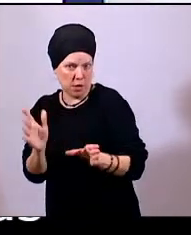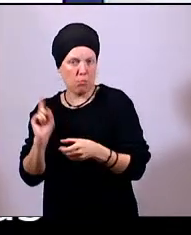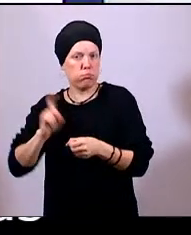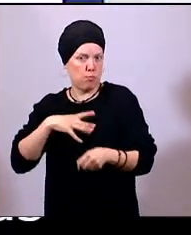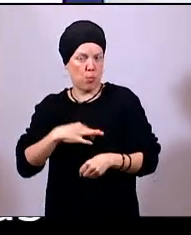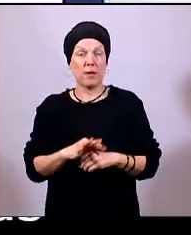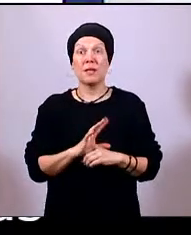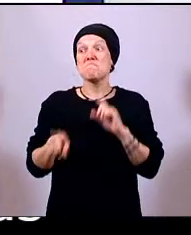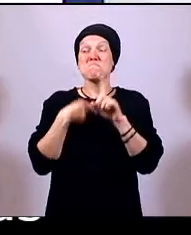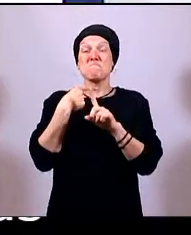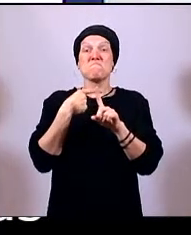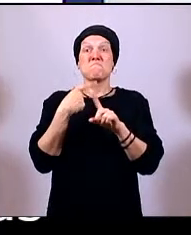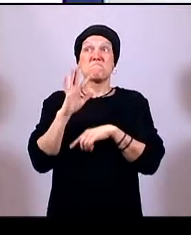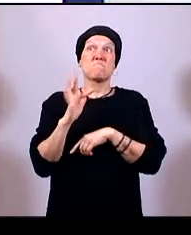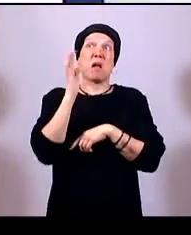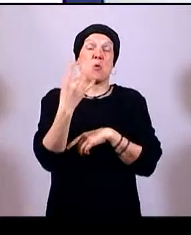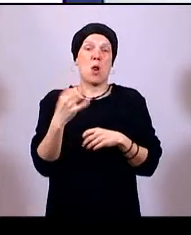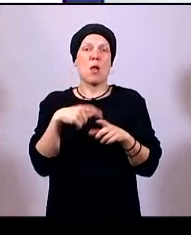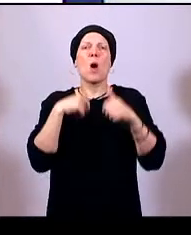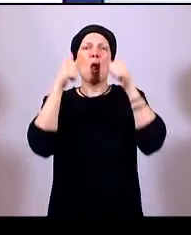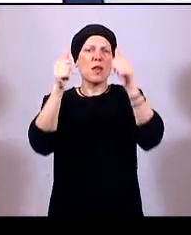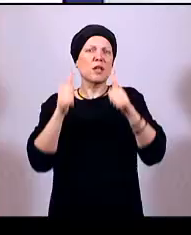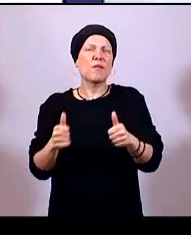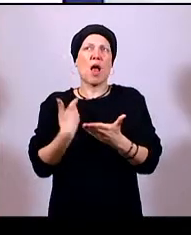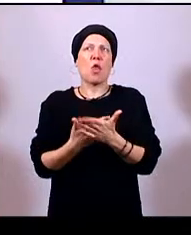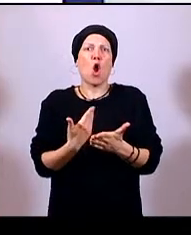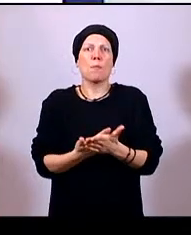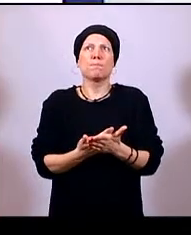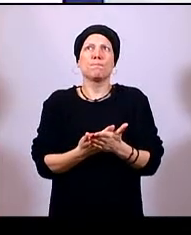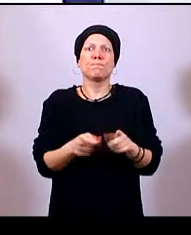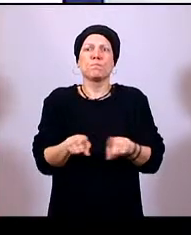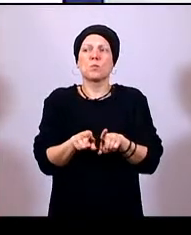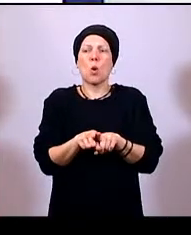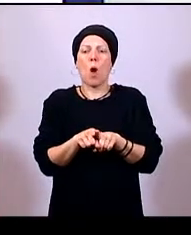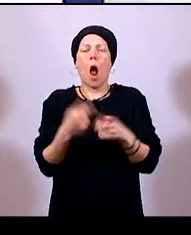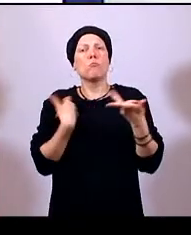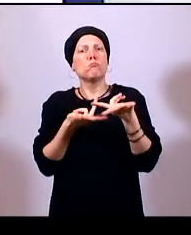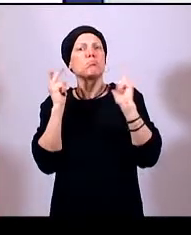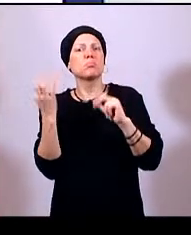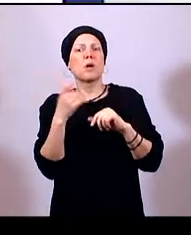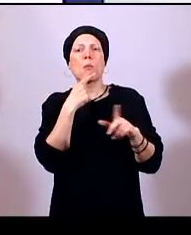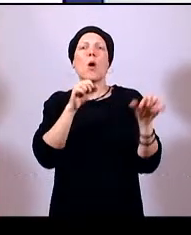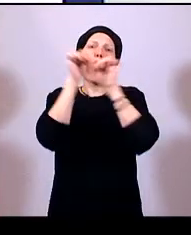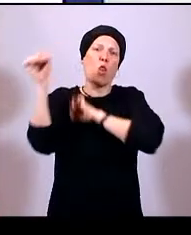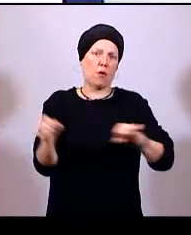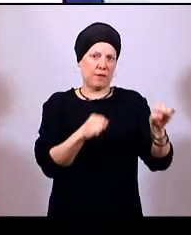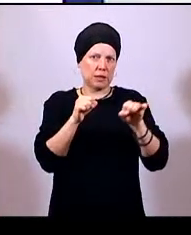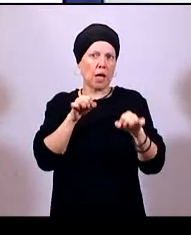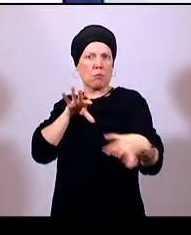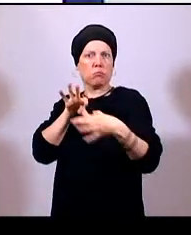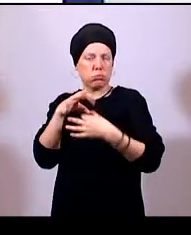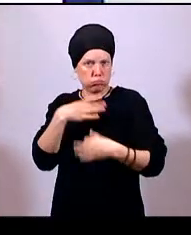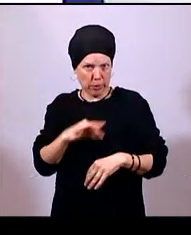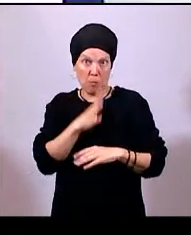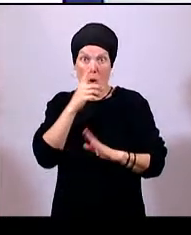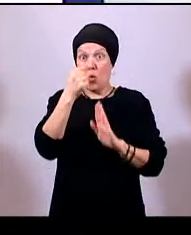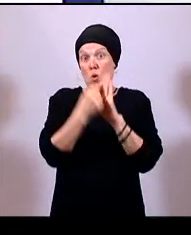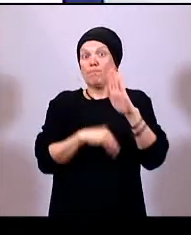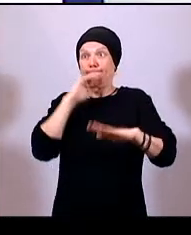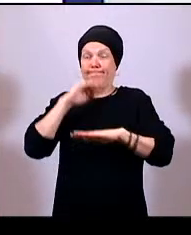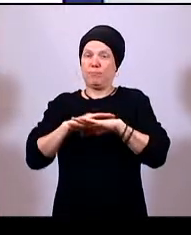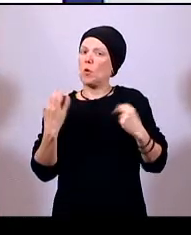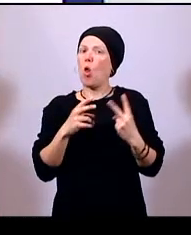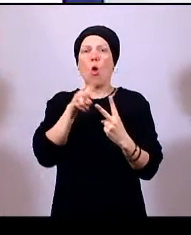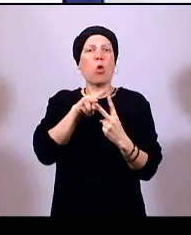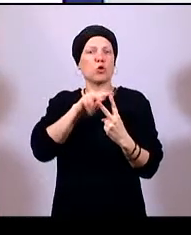Y sobre todo, en las certificaciones hemos incluido aquellas que permiten trabajar con defensa, que exige la OTAN. Esos son